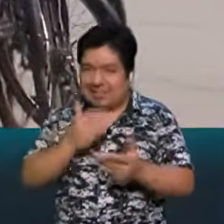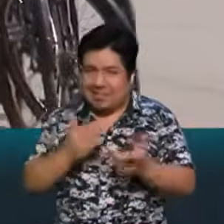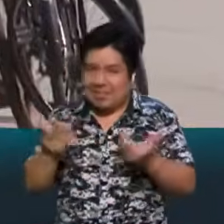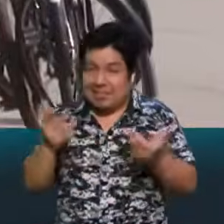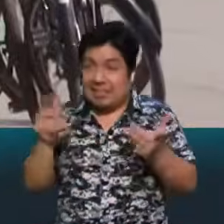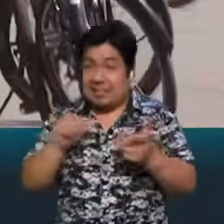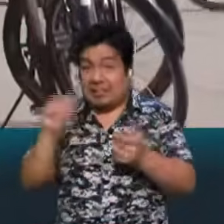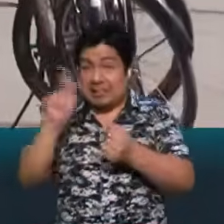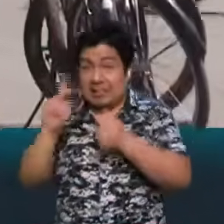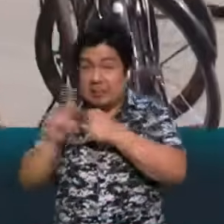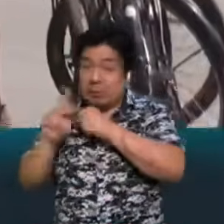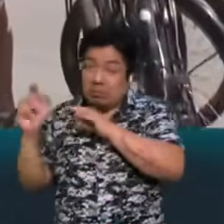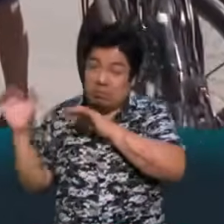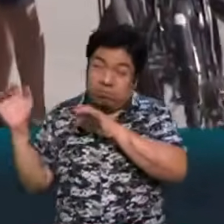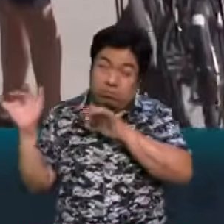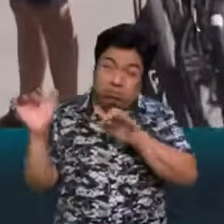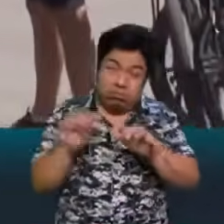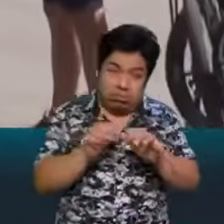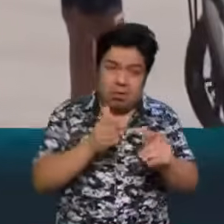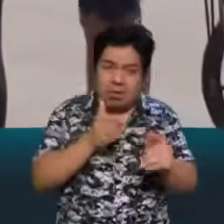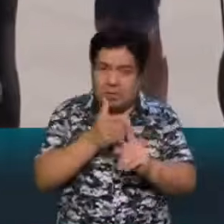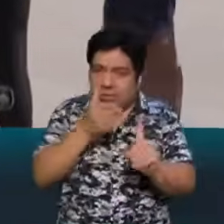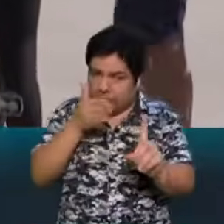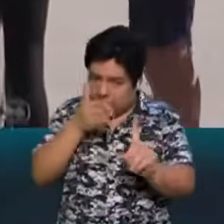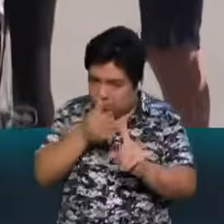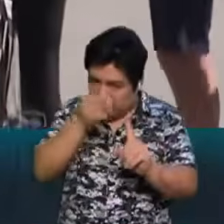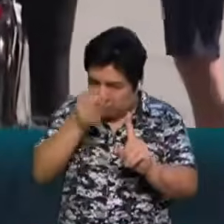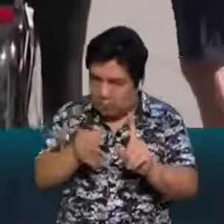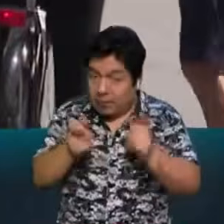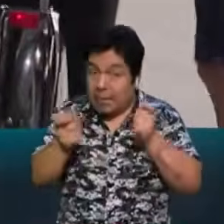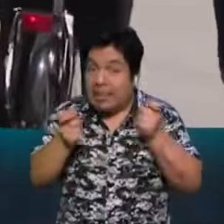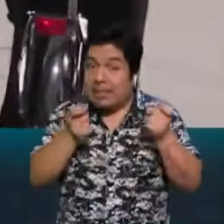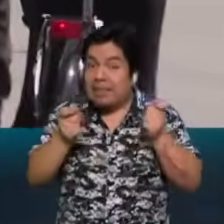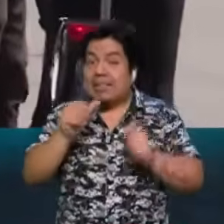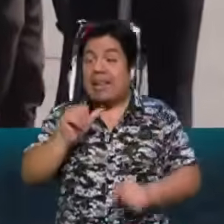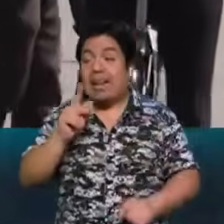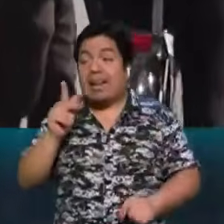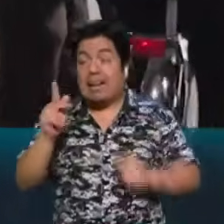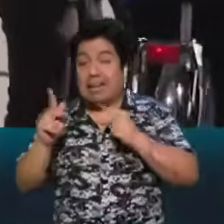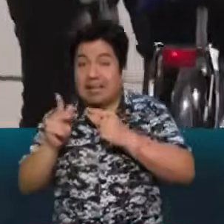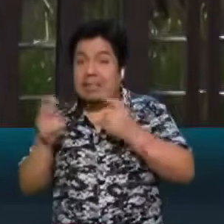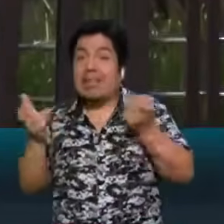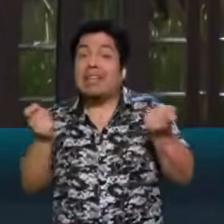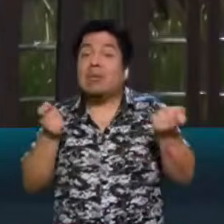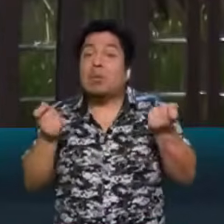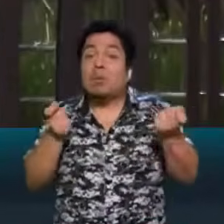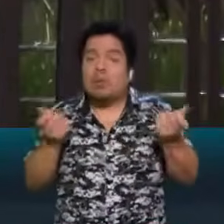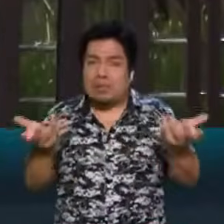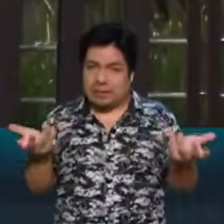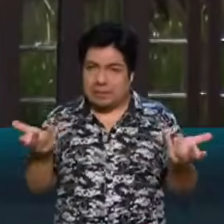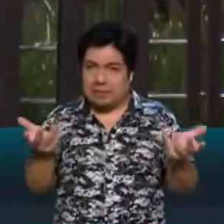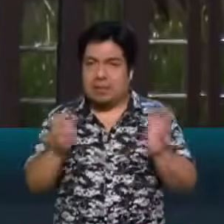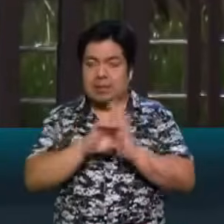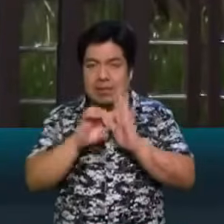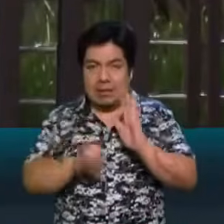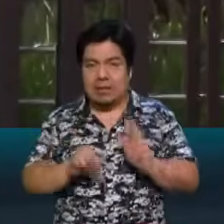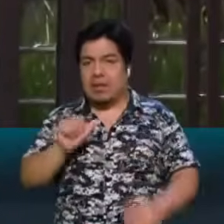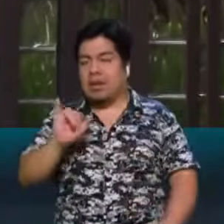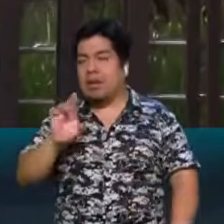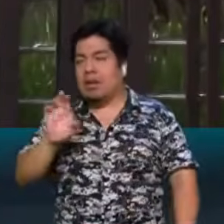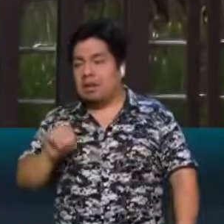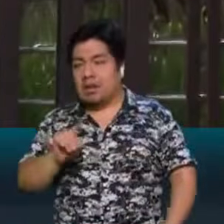la gentrificación, también tenemos que entrarle de lleno a la regulación de las plataformas, como son Airbnb, como